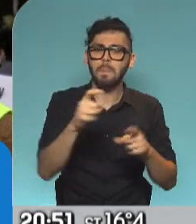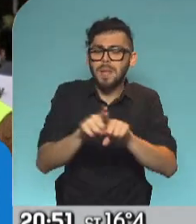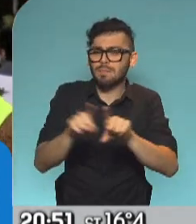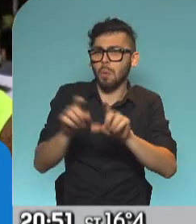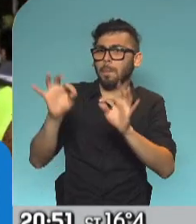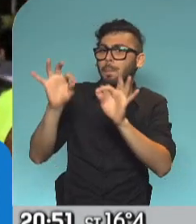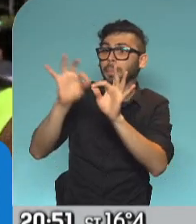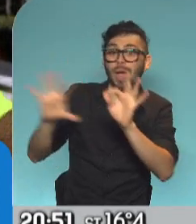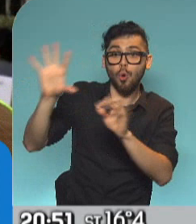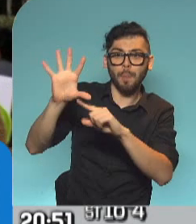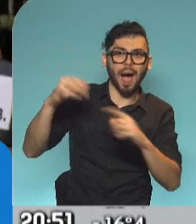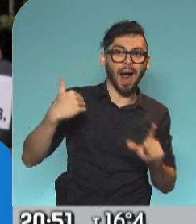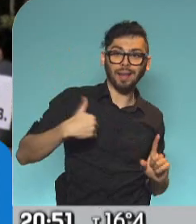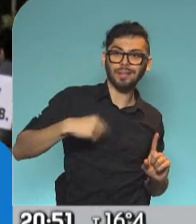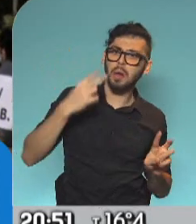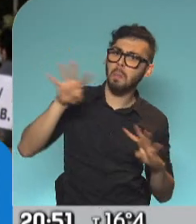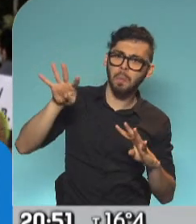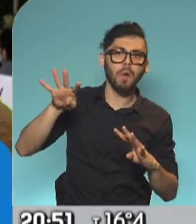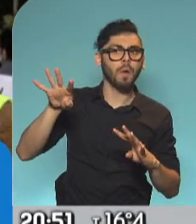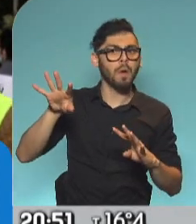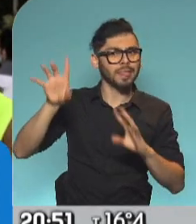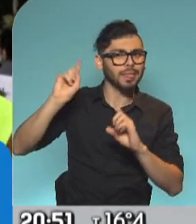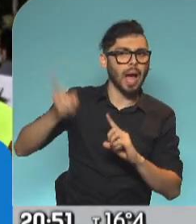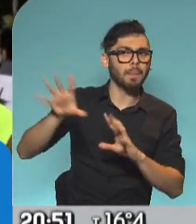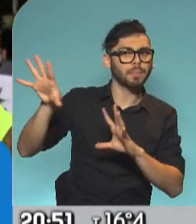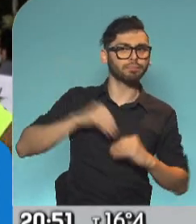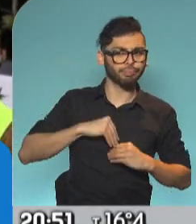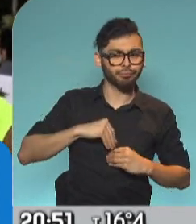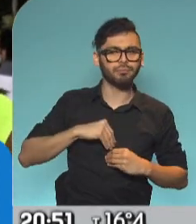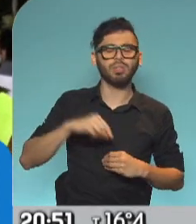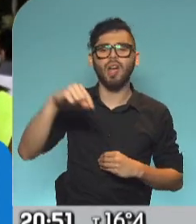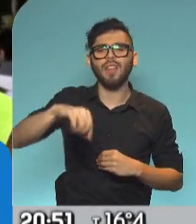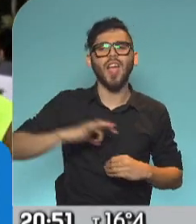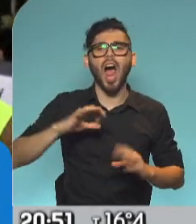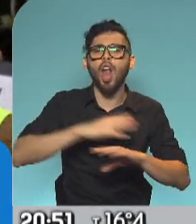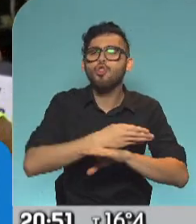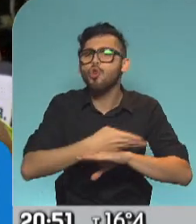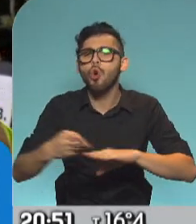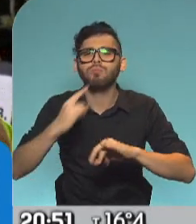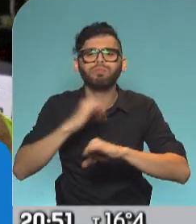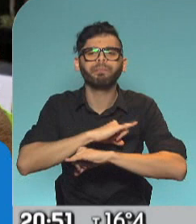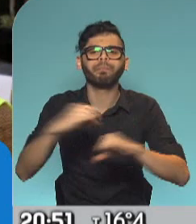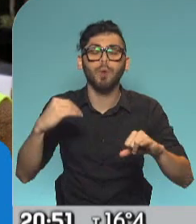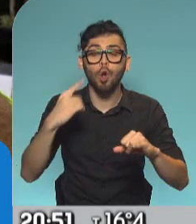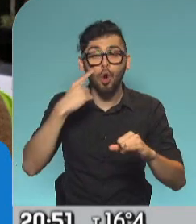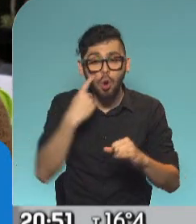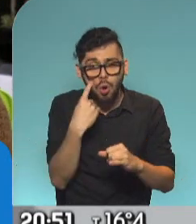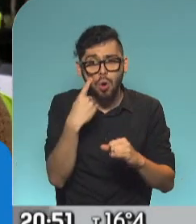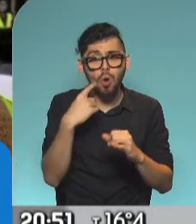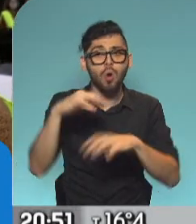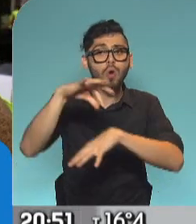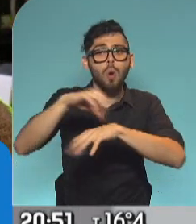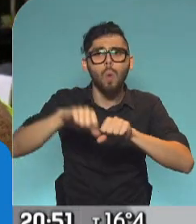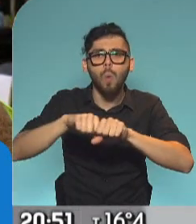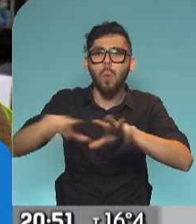para salir a las calles. ¿Qué es lo que están alertando este año? Bueno, están diciendo, ojo que el tema de la pandemia no silencie el conflicto